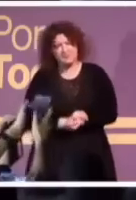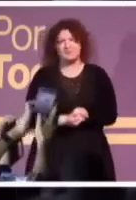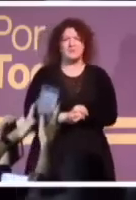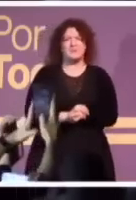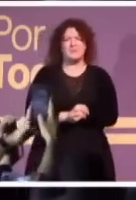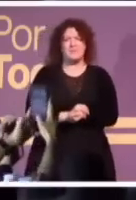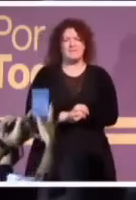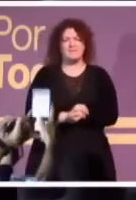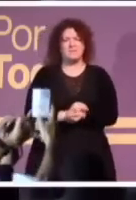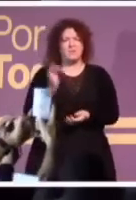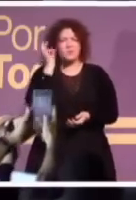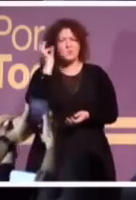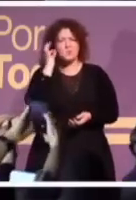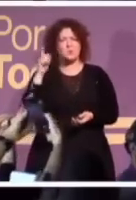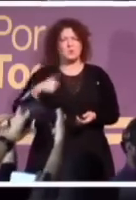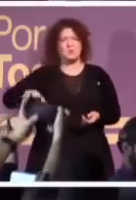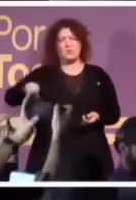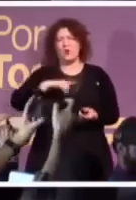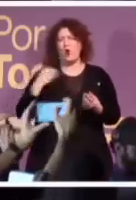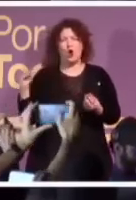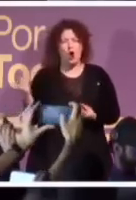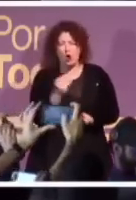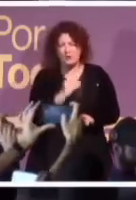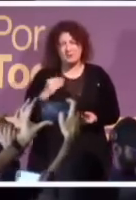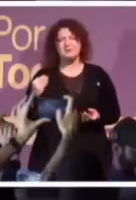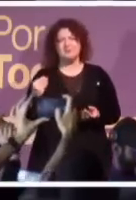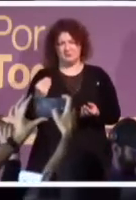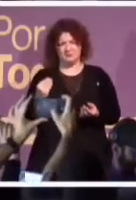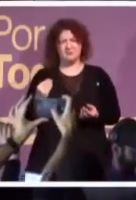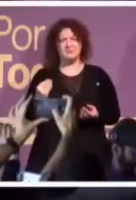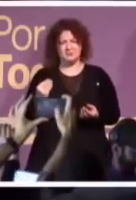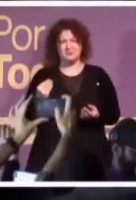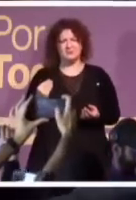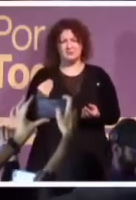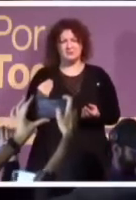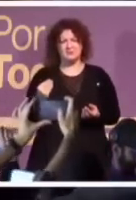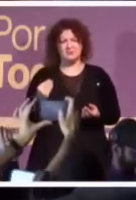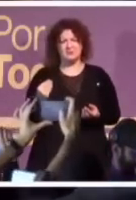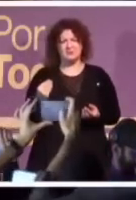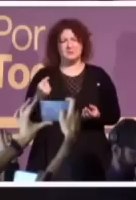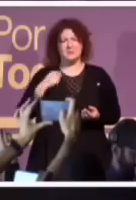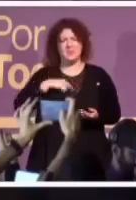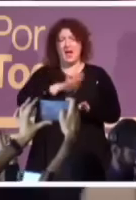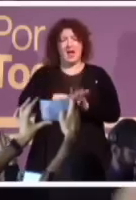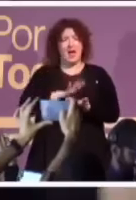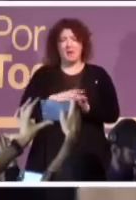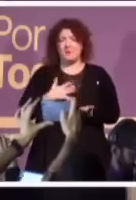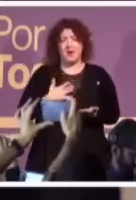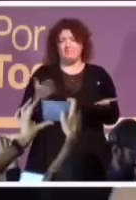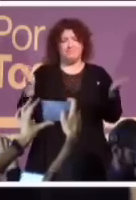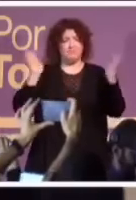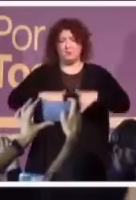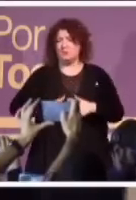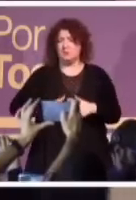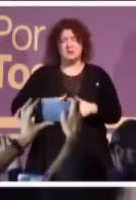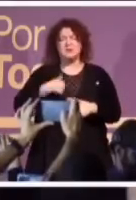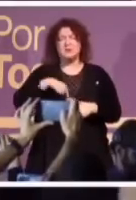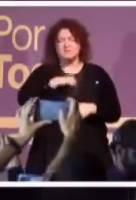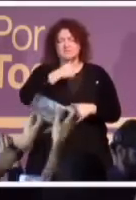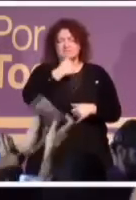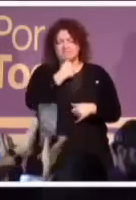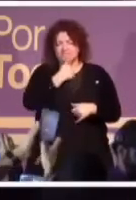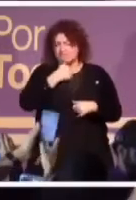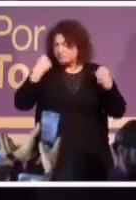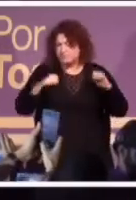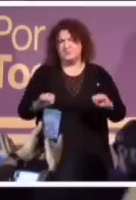estas mujeres jóvenes han mantenido la calma cuando era difícil mantenerla,